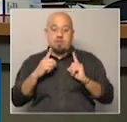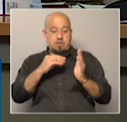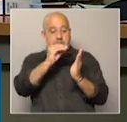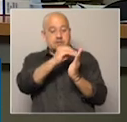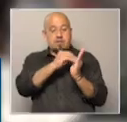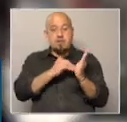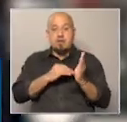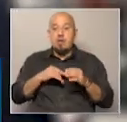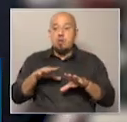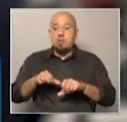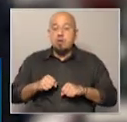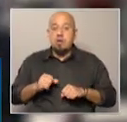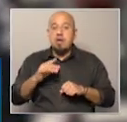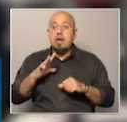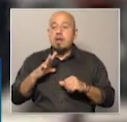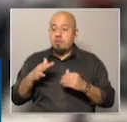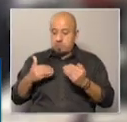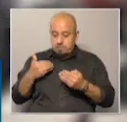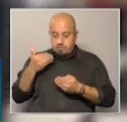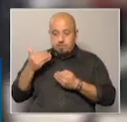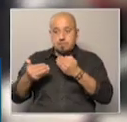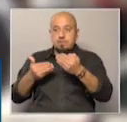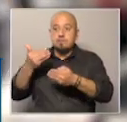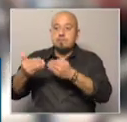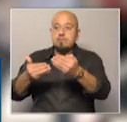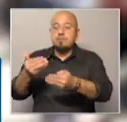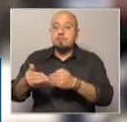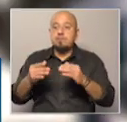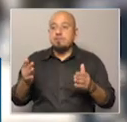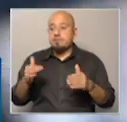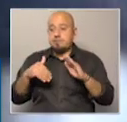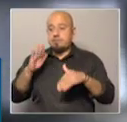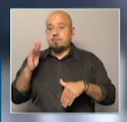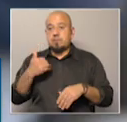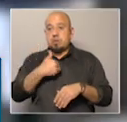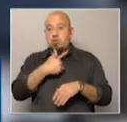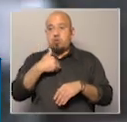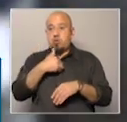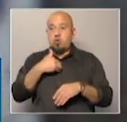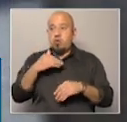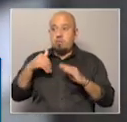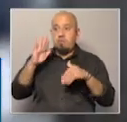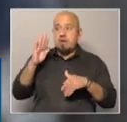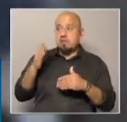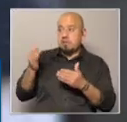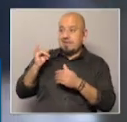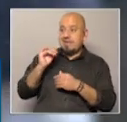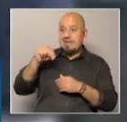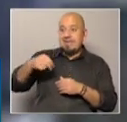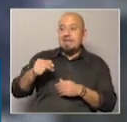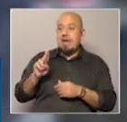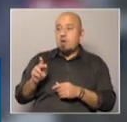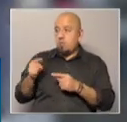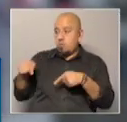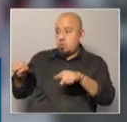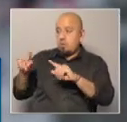de padres adoptantes. Hubo todo un proceso donde se le dio muchísimo más protagonismo cada vez más a INAU en cuanto a la selección de los